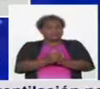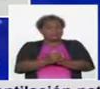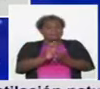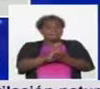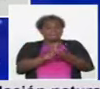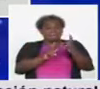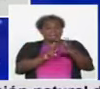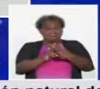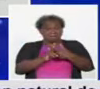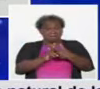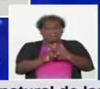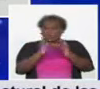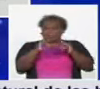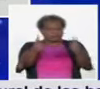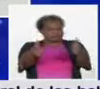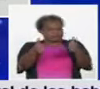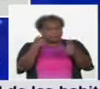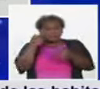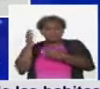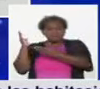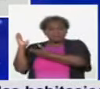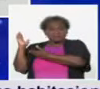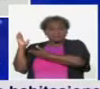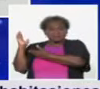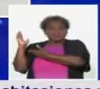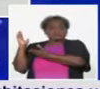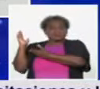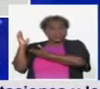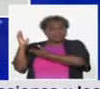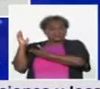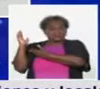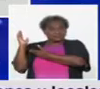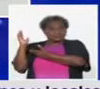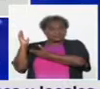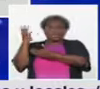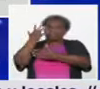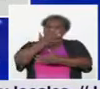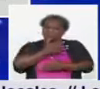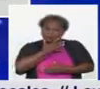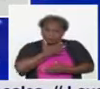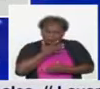no va bien en este sentido. Y me disculpan